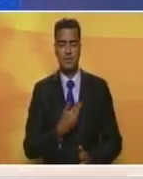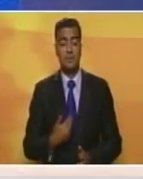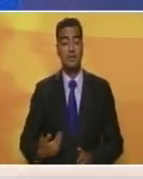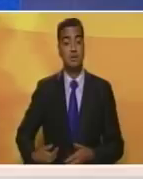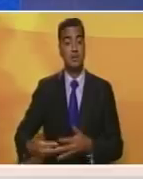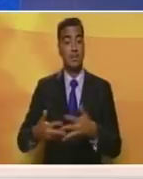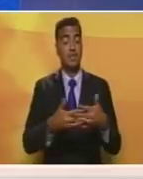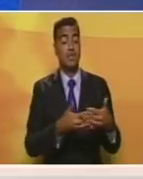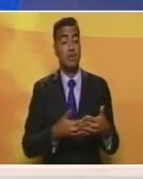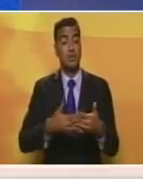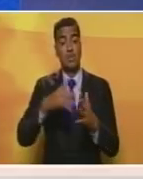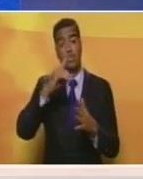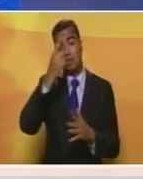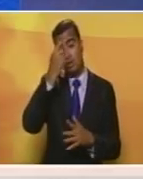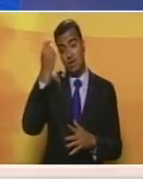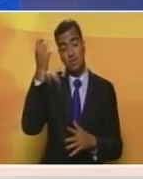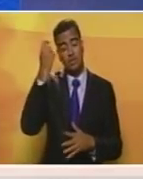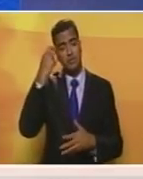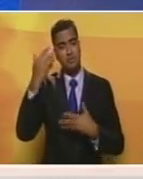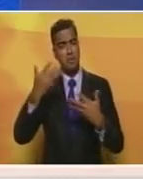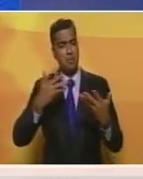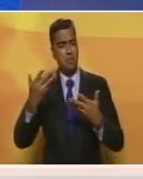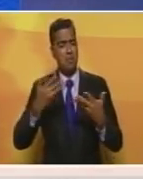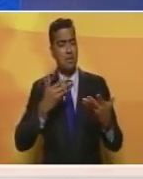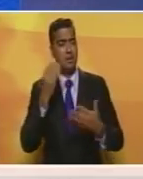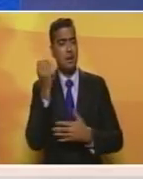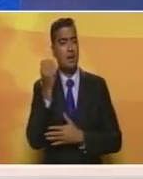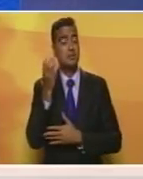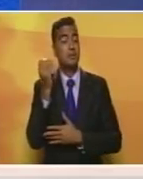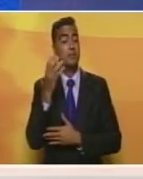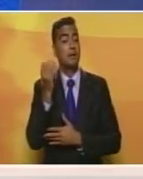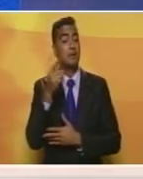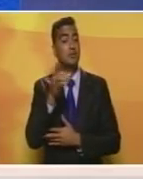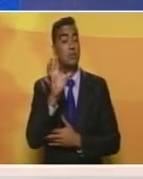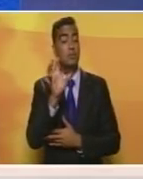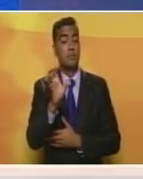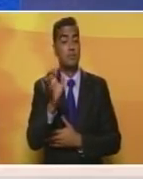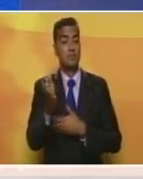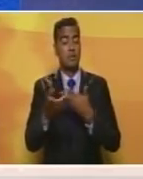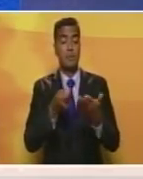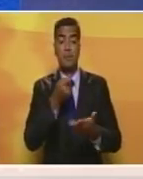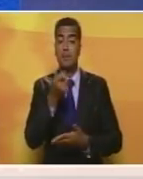de reforma al Consejo Nacional Electoral para poder así permitir la participación de la